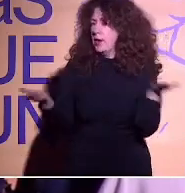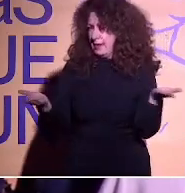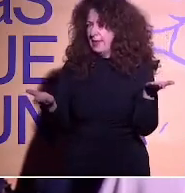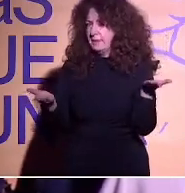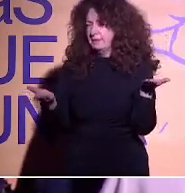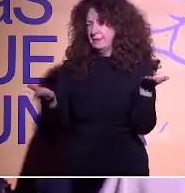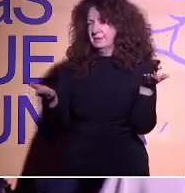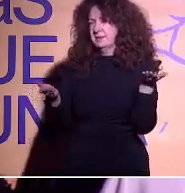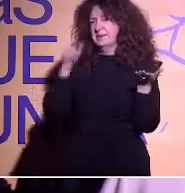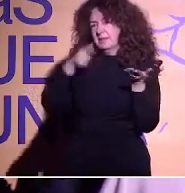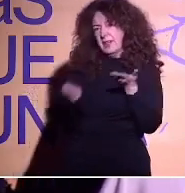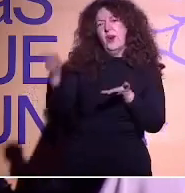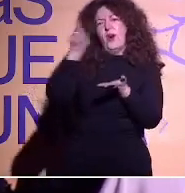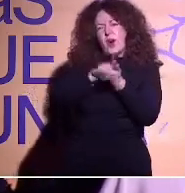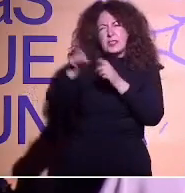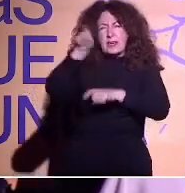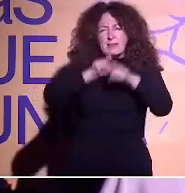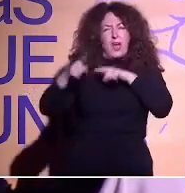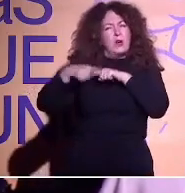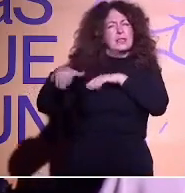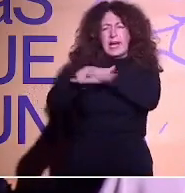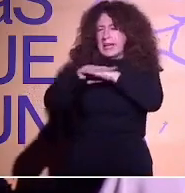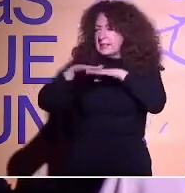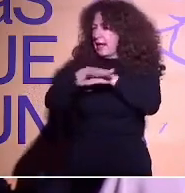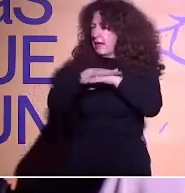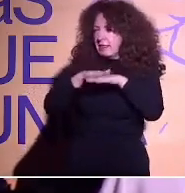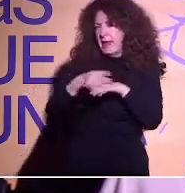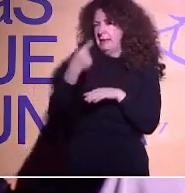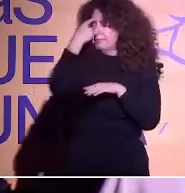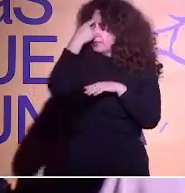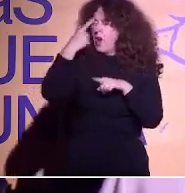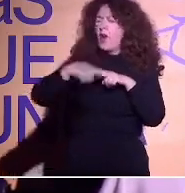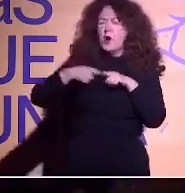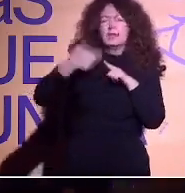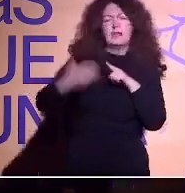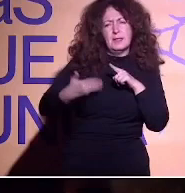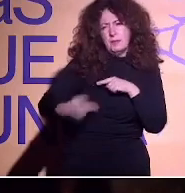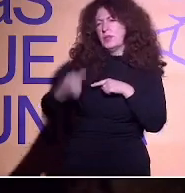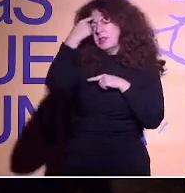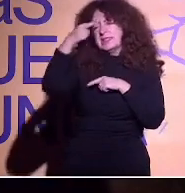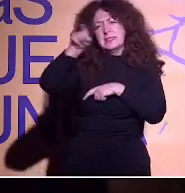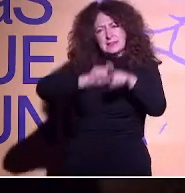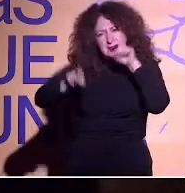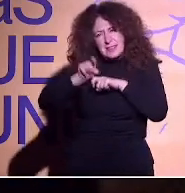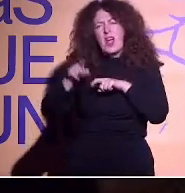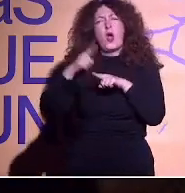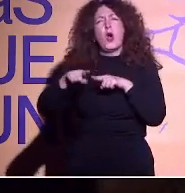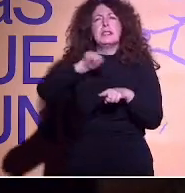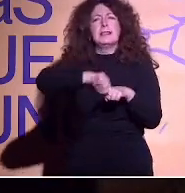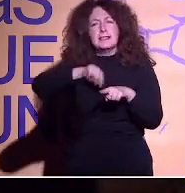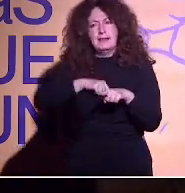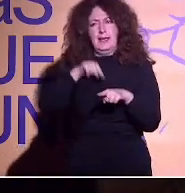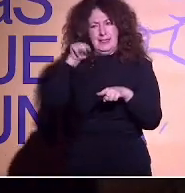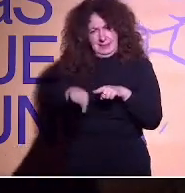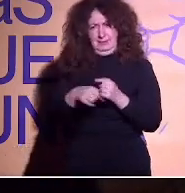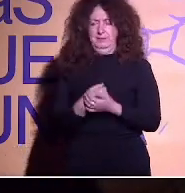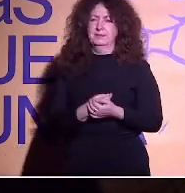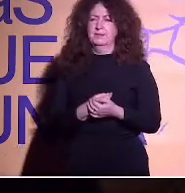compañeras volver a lo esencial volver a lo importante volver a lo